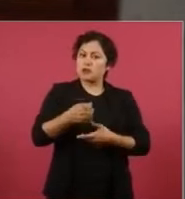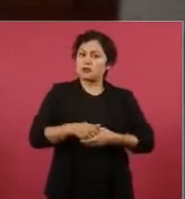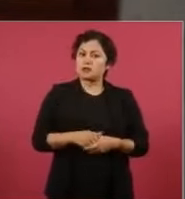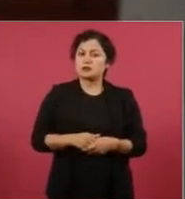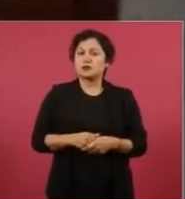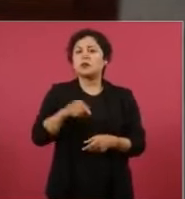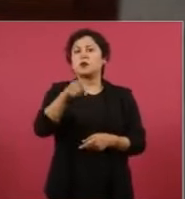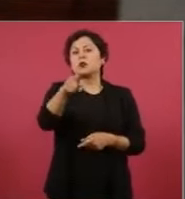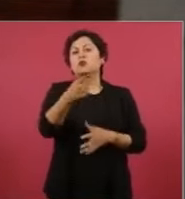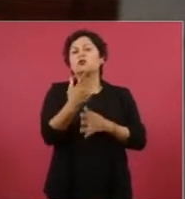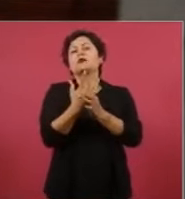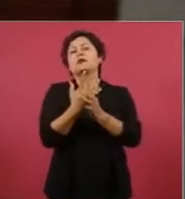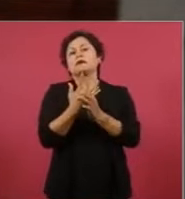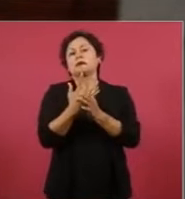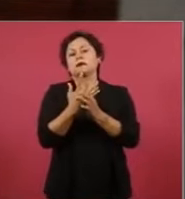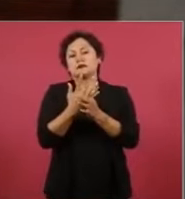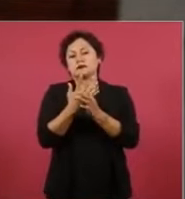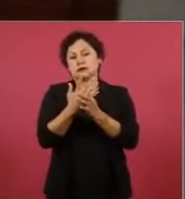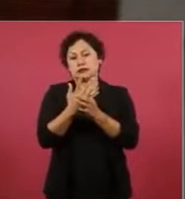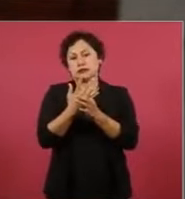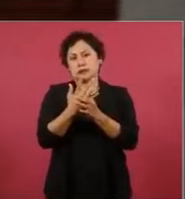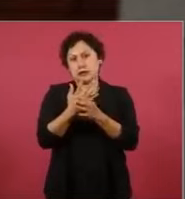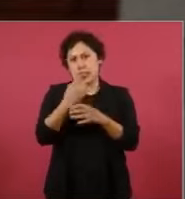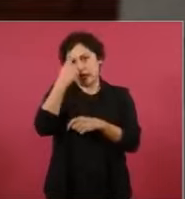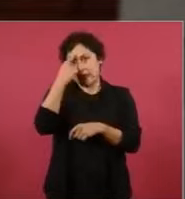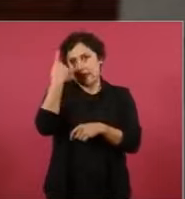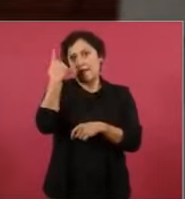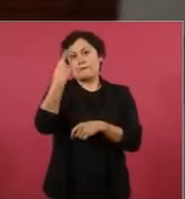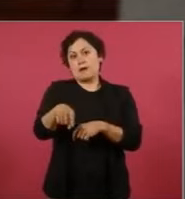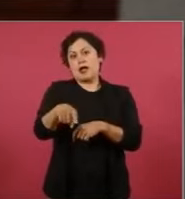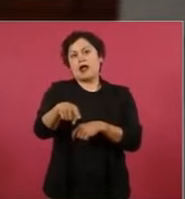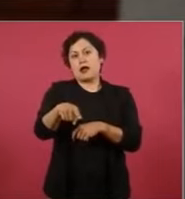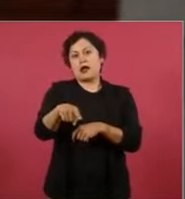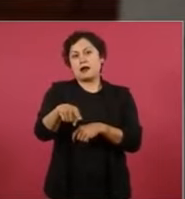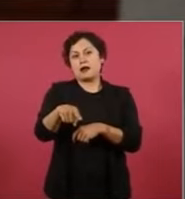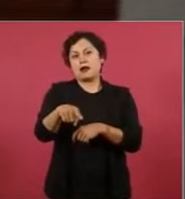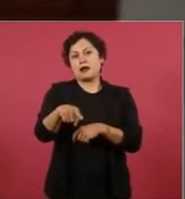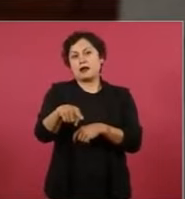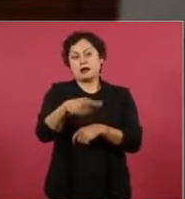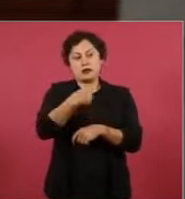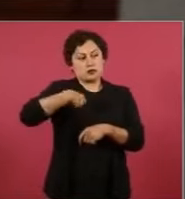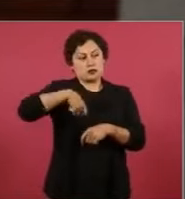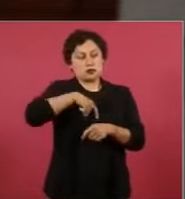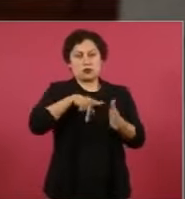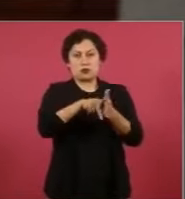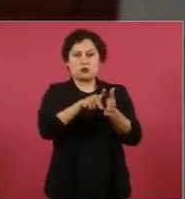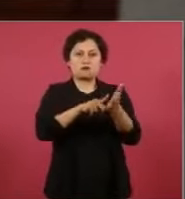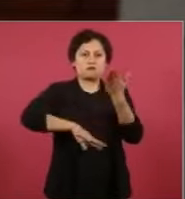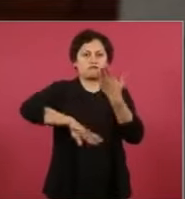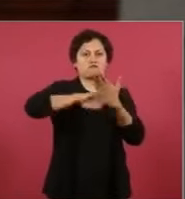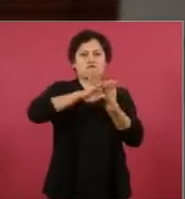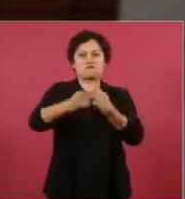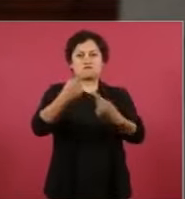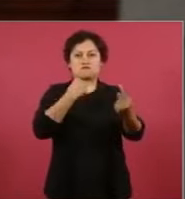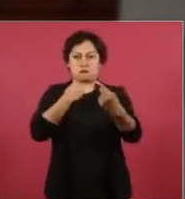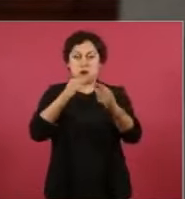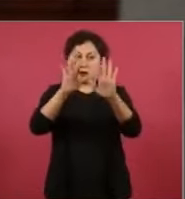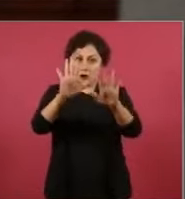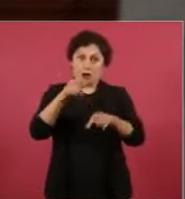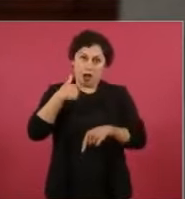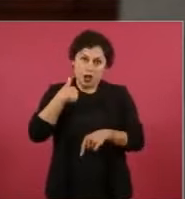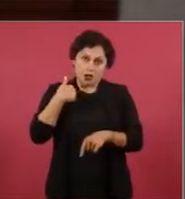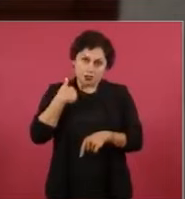usted dice aquí, a los periodistas que criticamos también recibimos agresiones, y le voy a poner una que yo recibí, que incluso ya